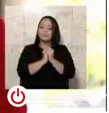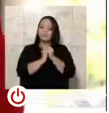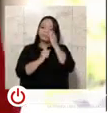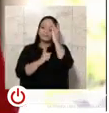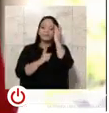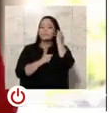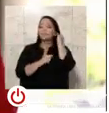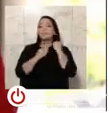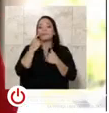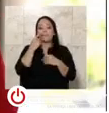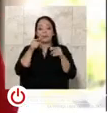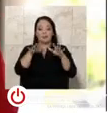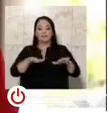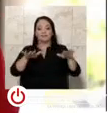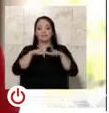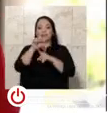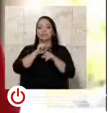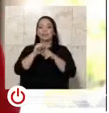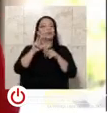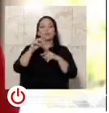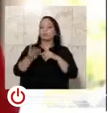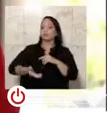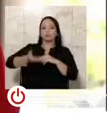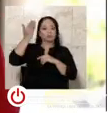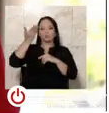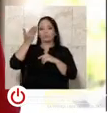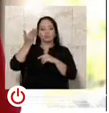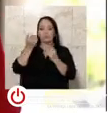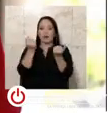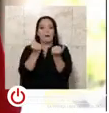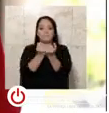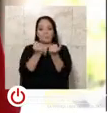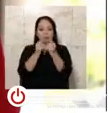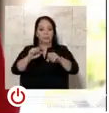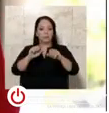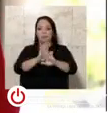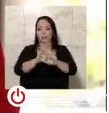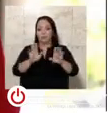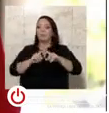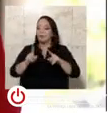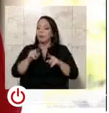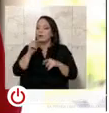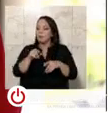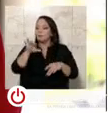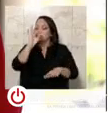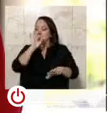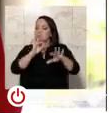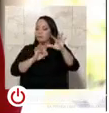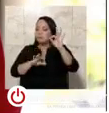Este escenario no nos está incrementando la cantidad de cupos, pero estamos descubriendo cosas